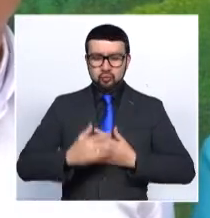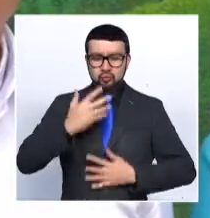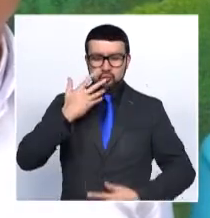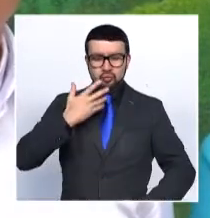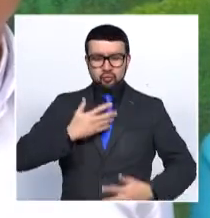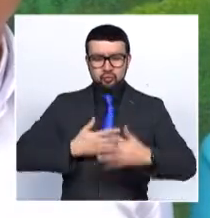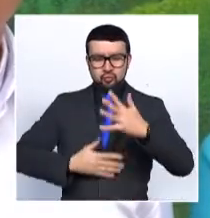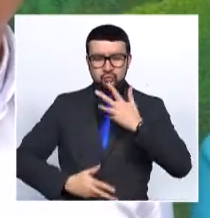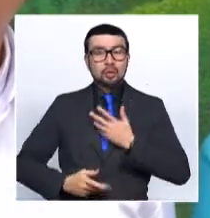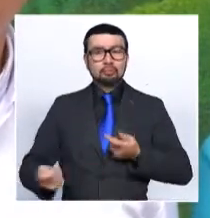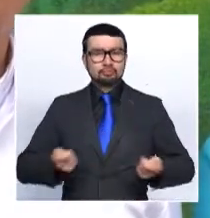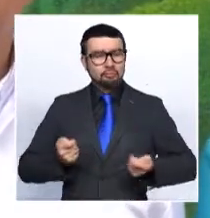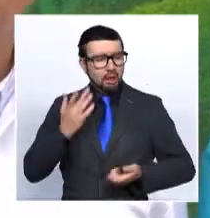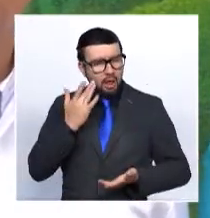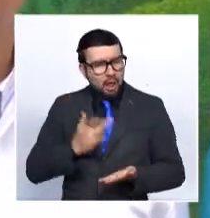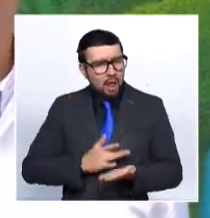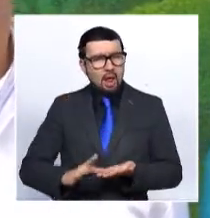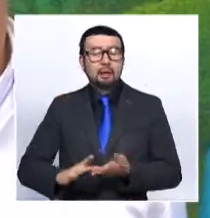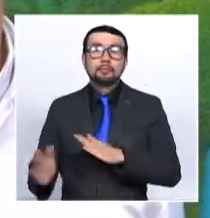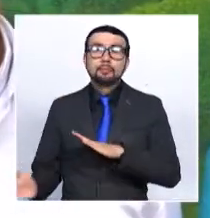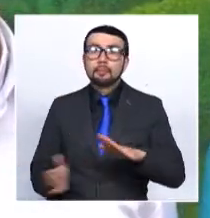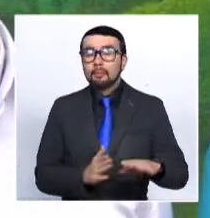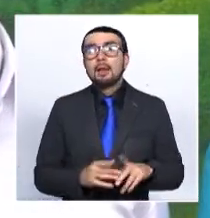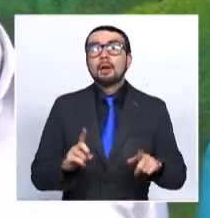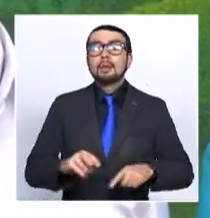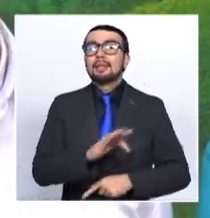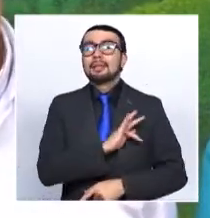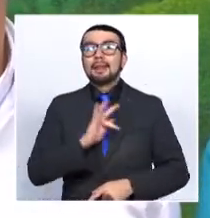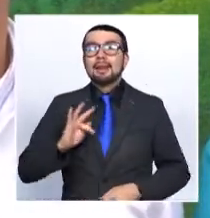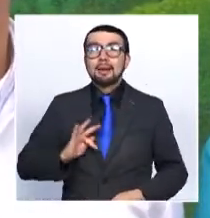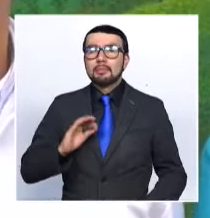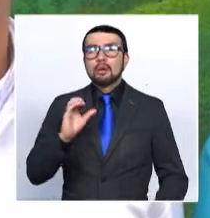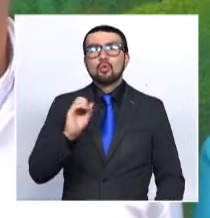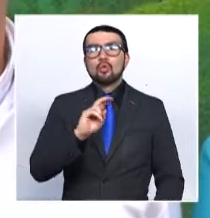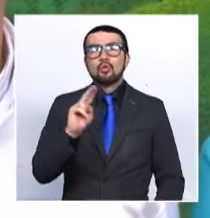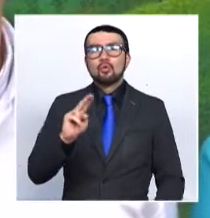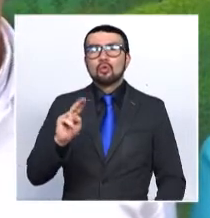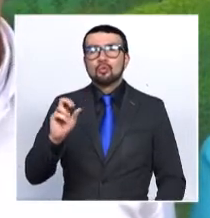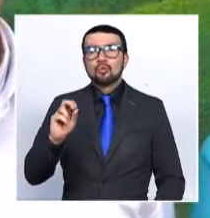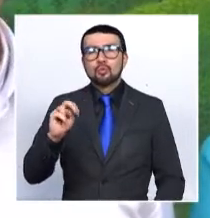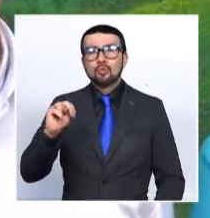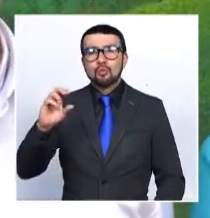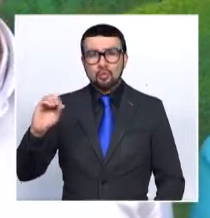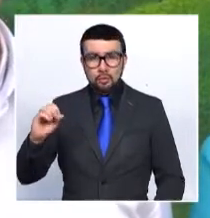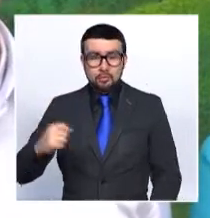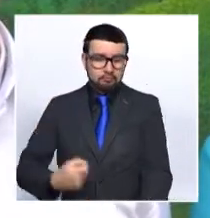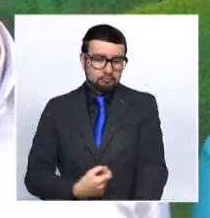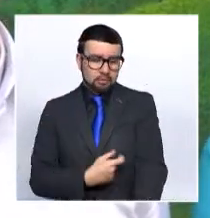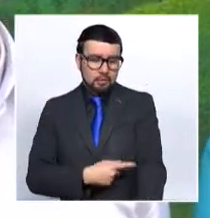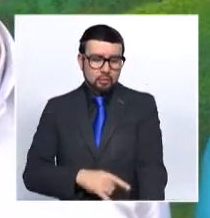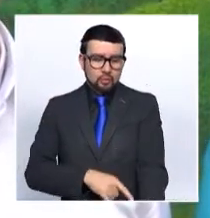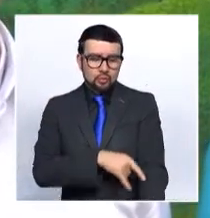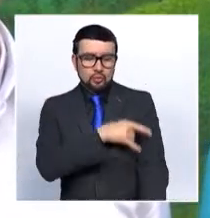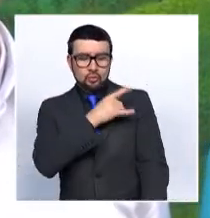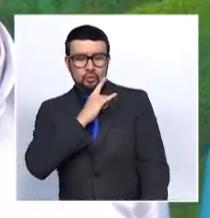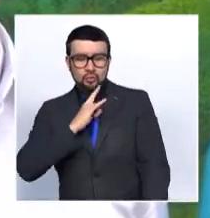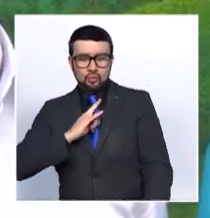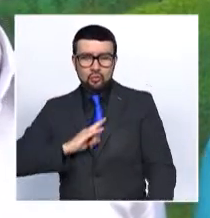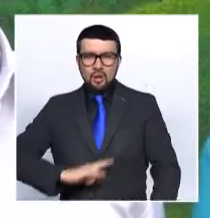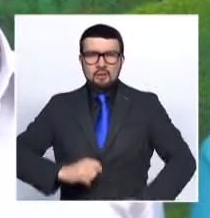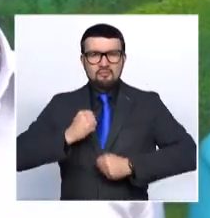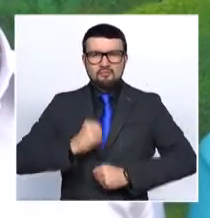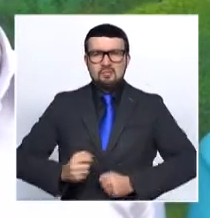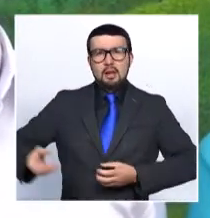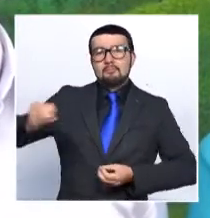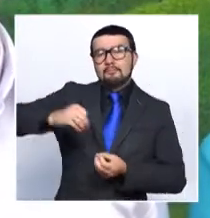de ozono, que va a darle una oxigenación y una revitalización al paciente, y muchas veces se complementa con la terapia neural, que